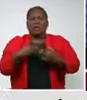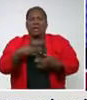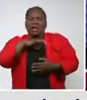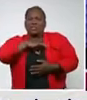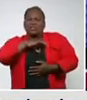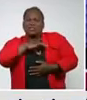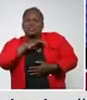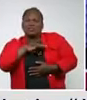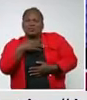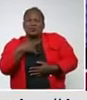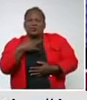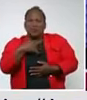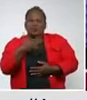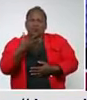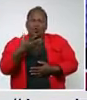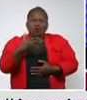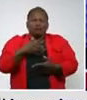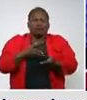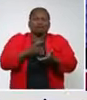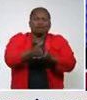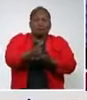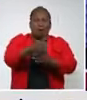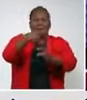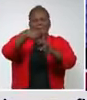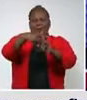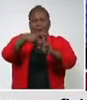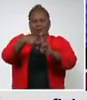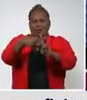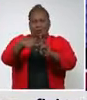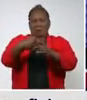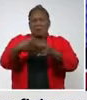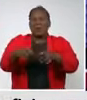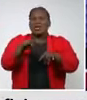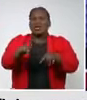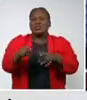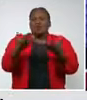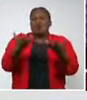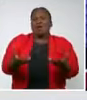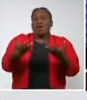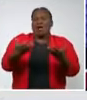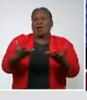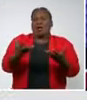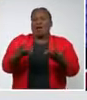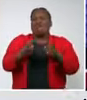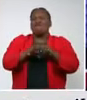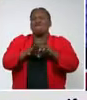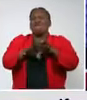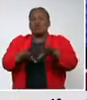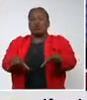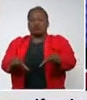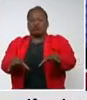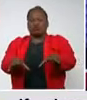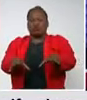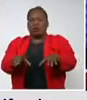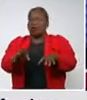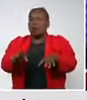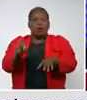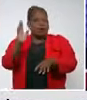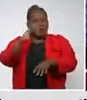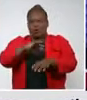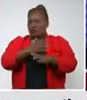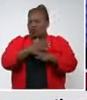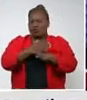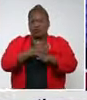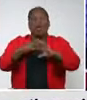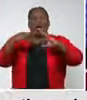mantenga positivo. Pero son las fluctuaciones de la carga viral. No es realmente, podemos decir, no, se infectó de nuevo, ¿no? Porque es